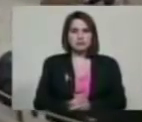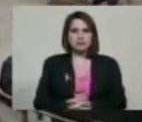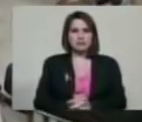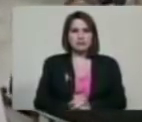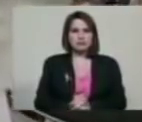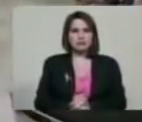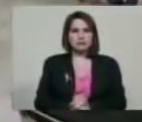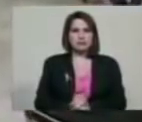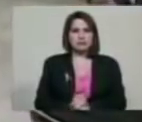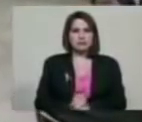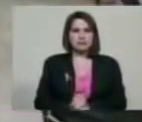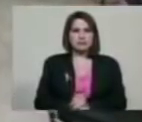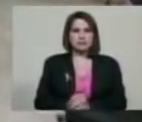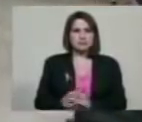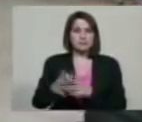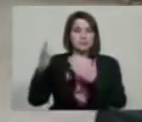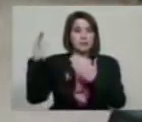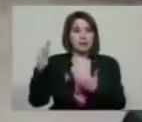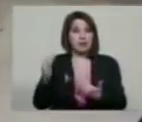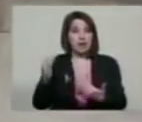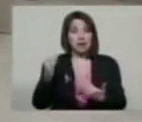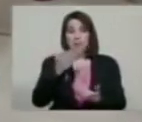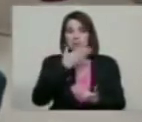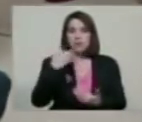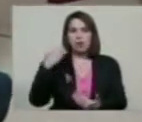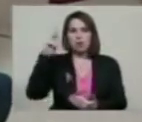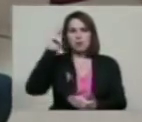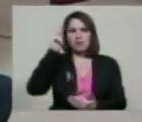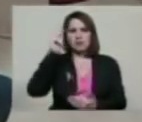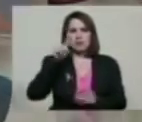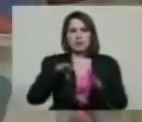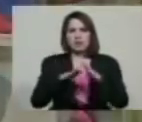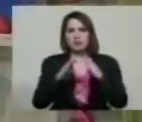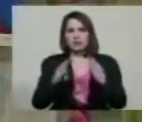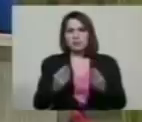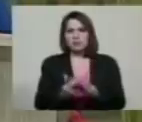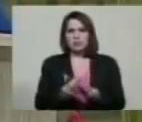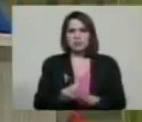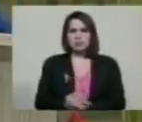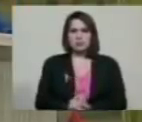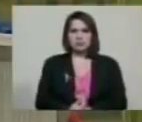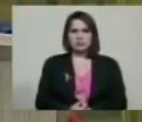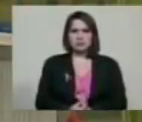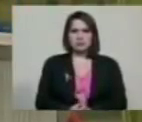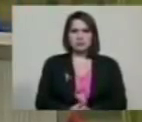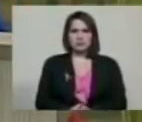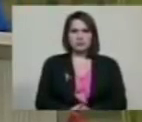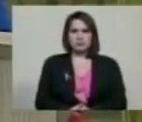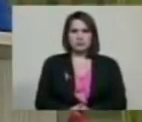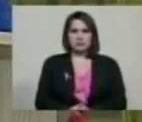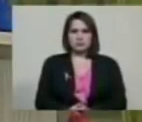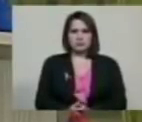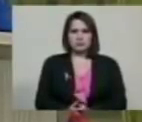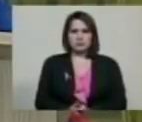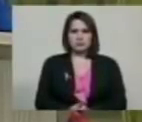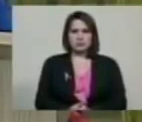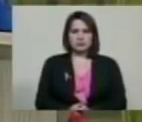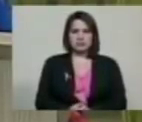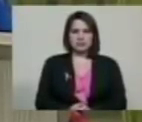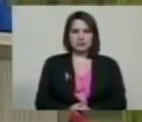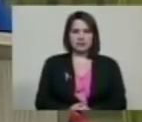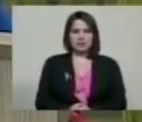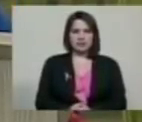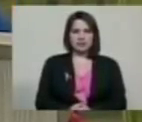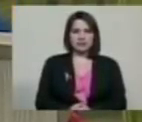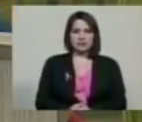en traer los mejores profesores del mundo para nuestros atletas y en enviar a los mejores